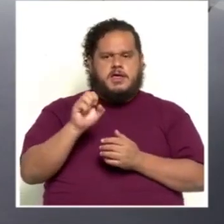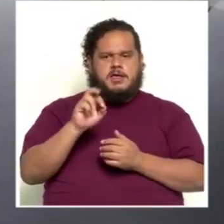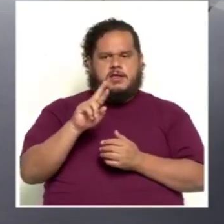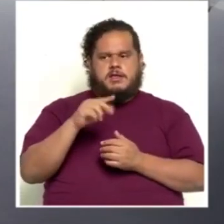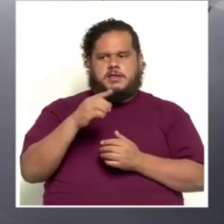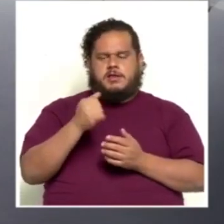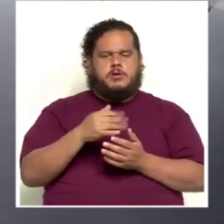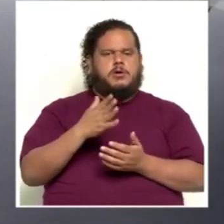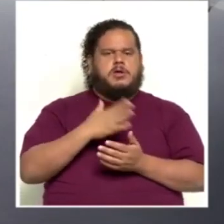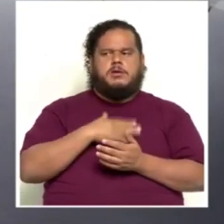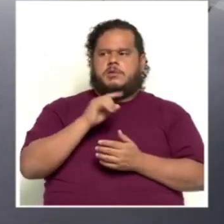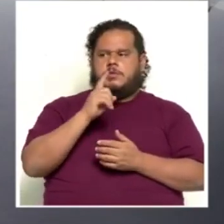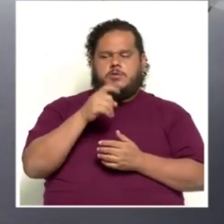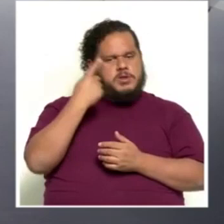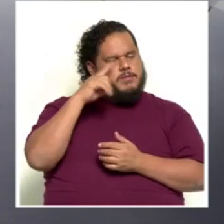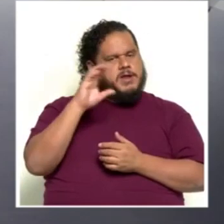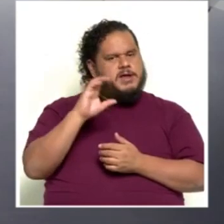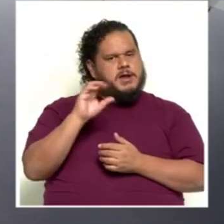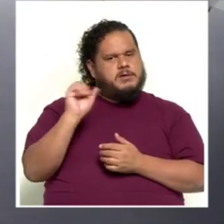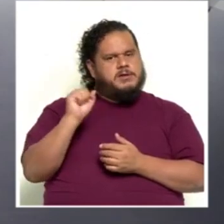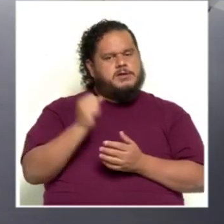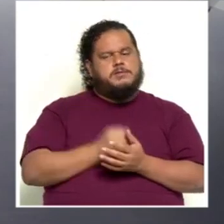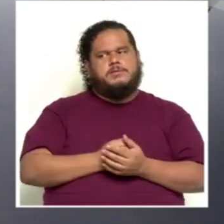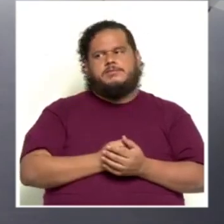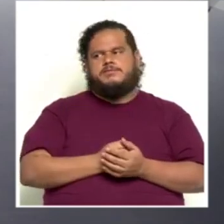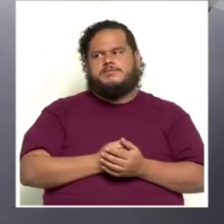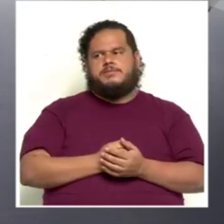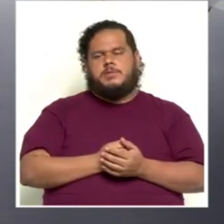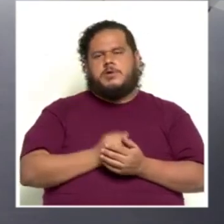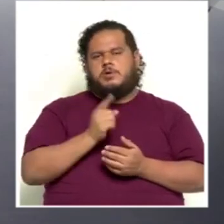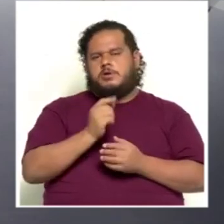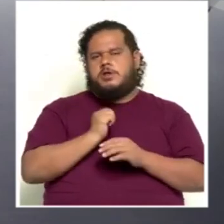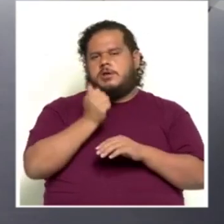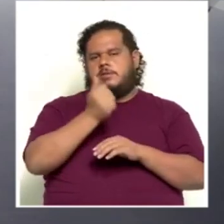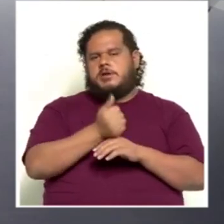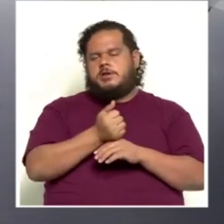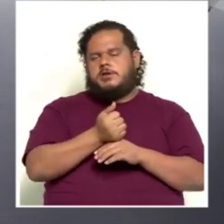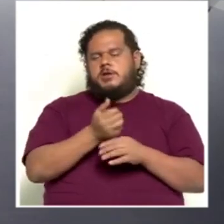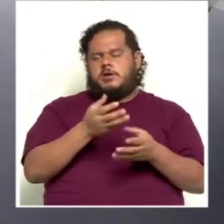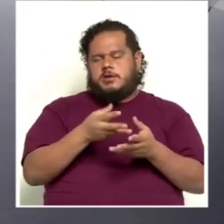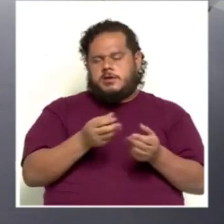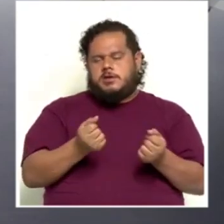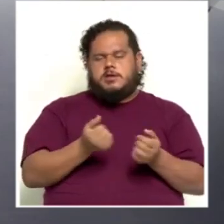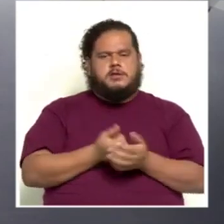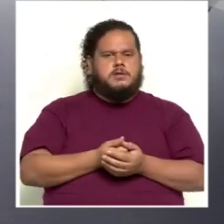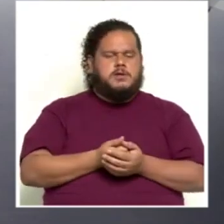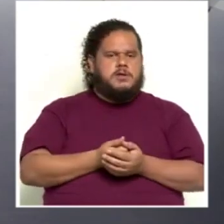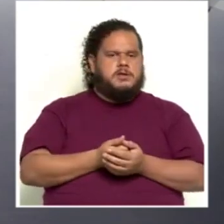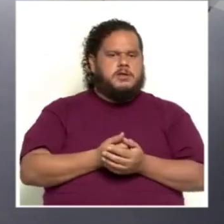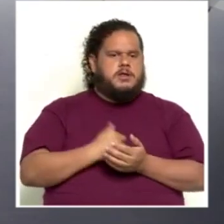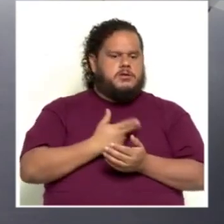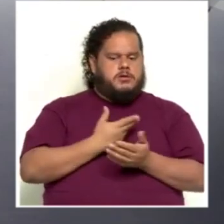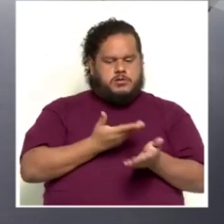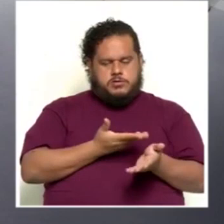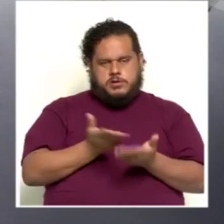para Carlos Sandoval. Lo que planteas en esencia, Sergio, es que